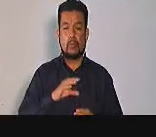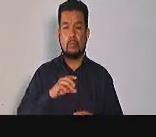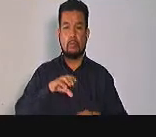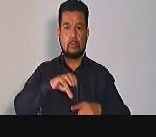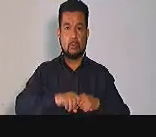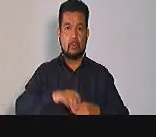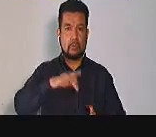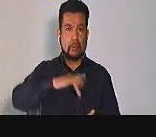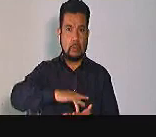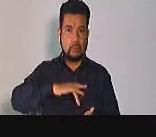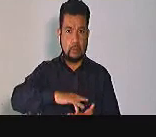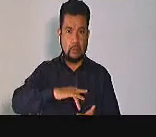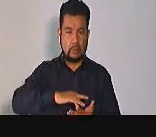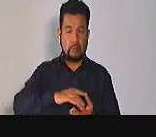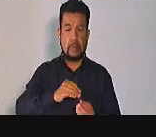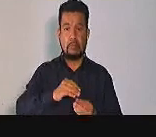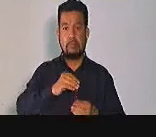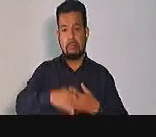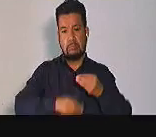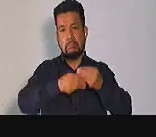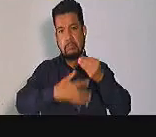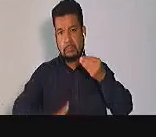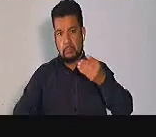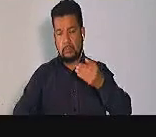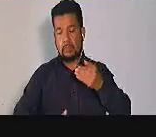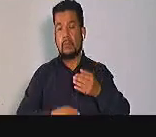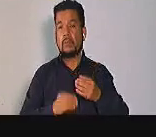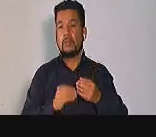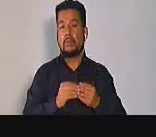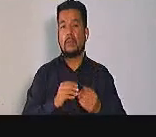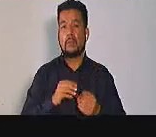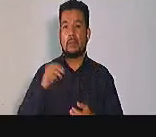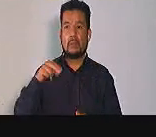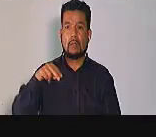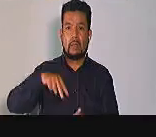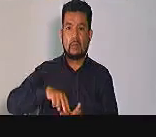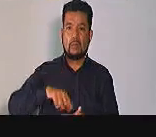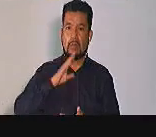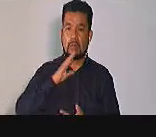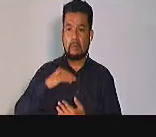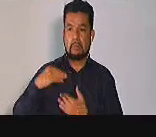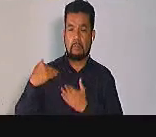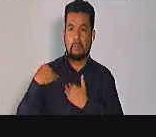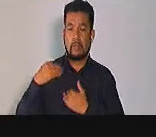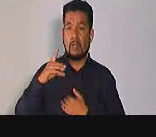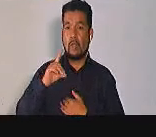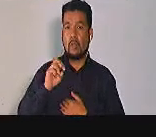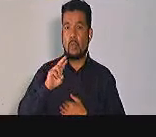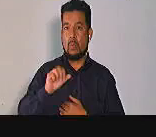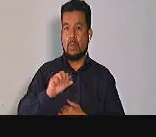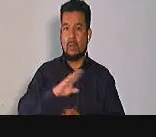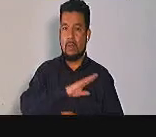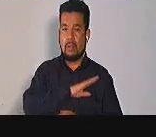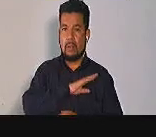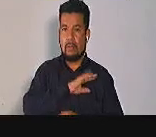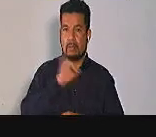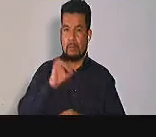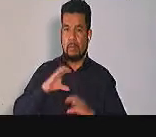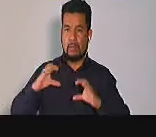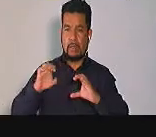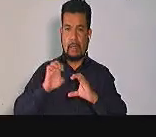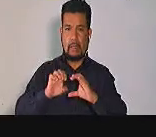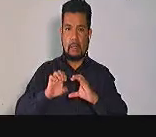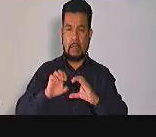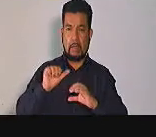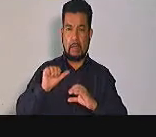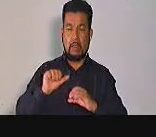de endeudamiento y se dictan otras disposiciones. Autora Dora Patricia Montaña Puerta, alcaldesa de Ibagué